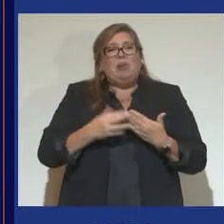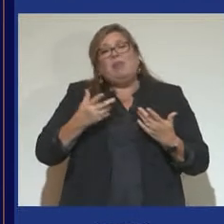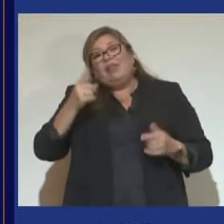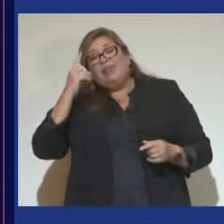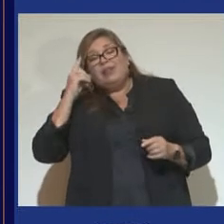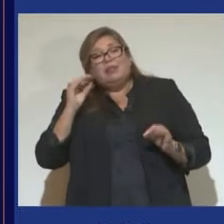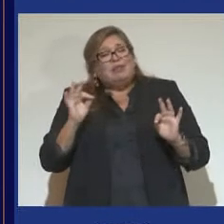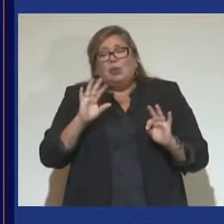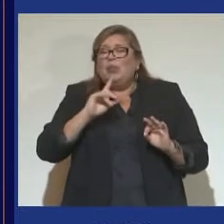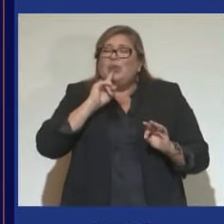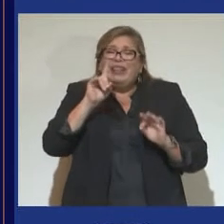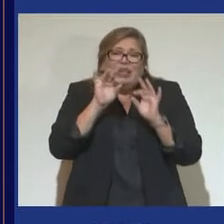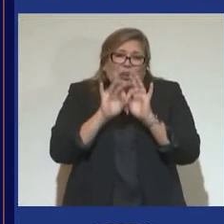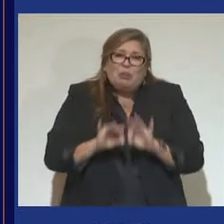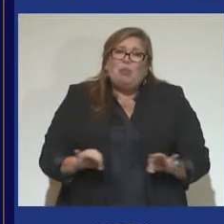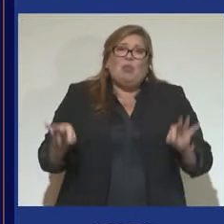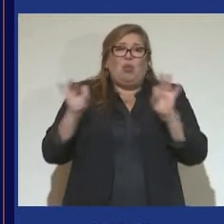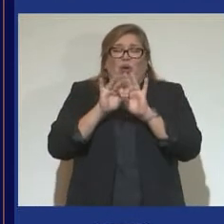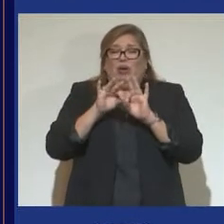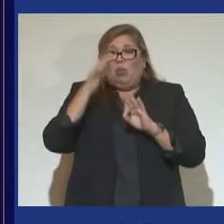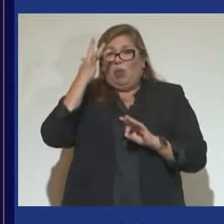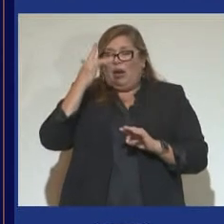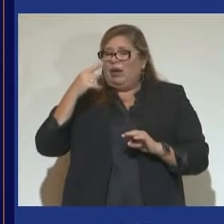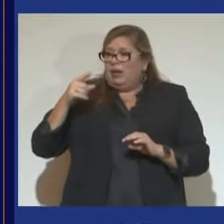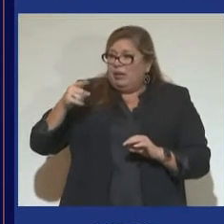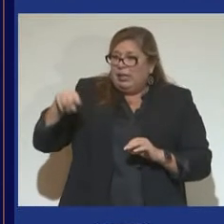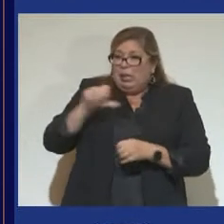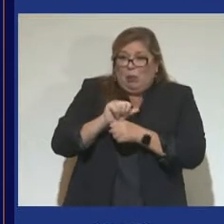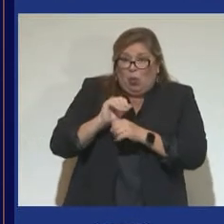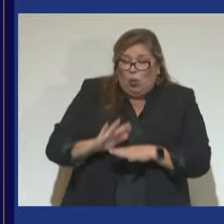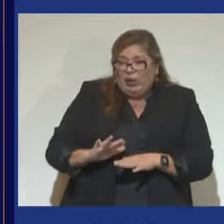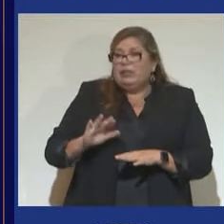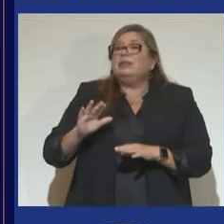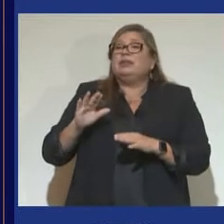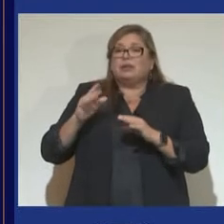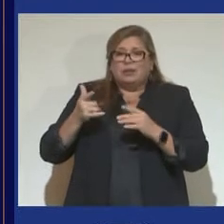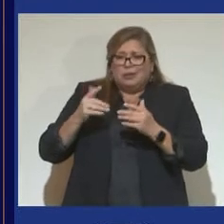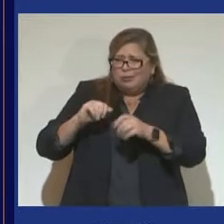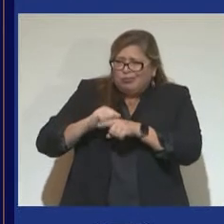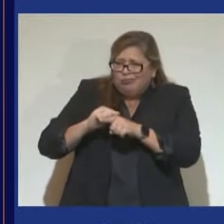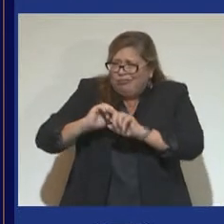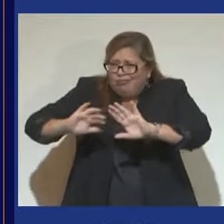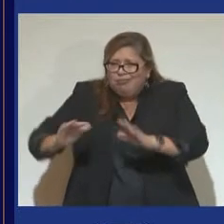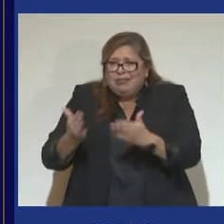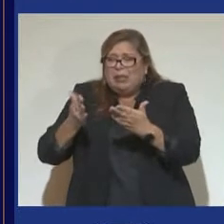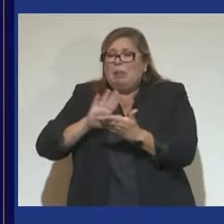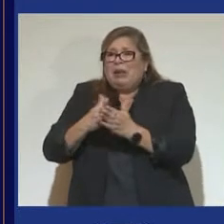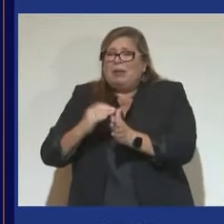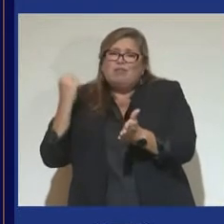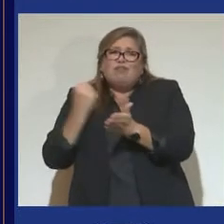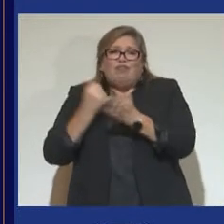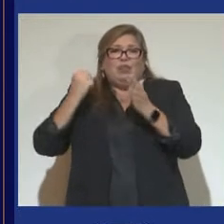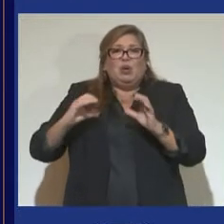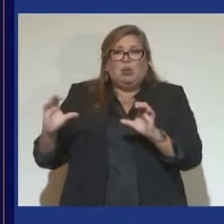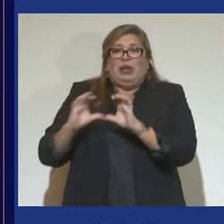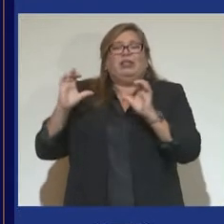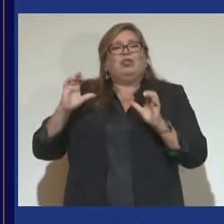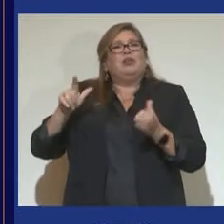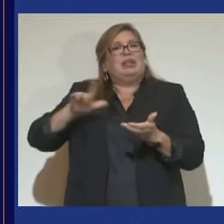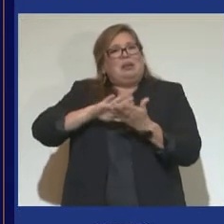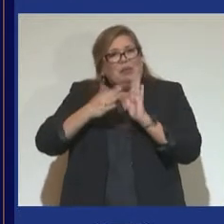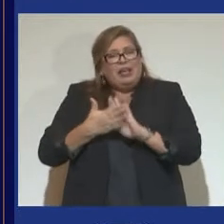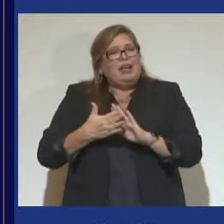especial muy importante también para los empleados del estado para que obtengan obtengan credenciales para que se conviertan en